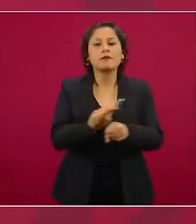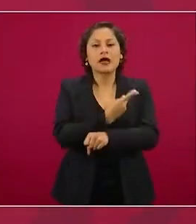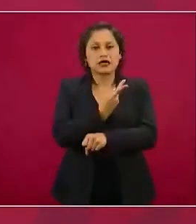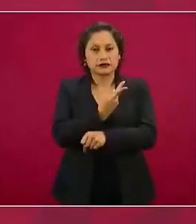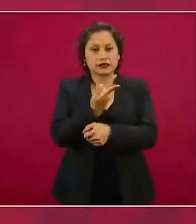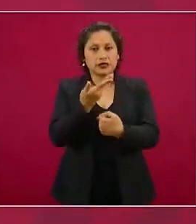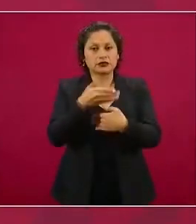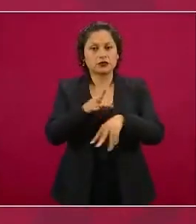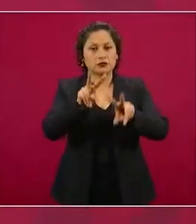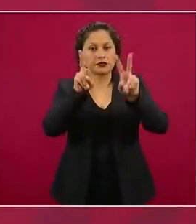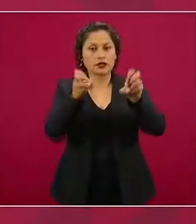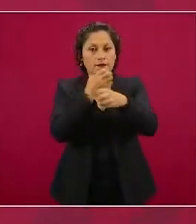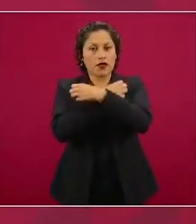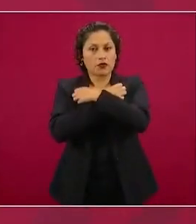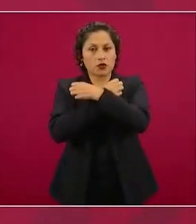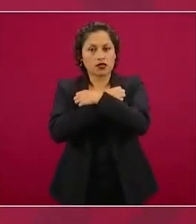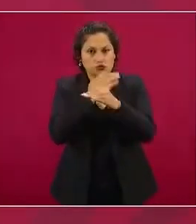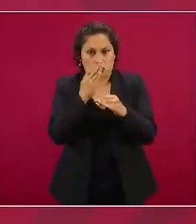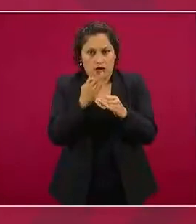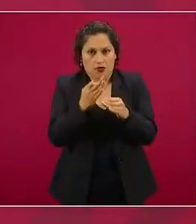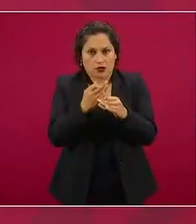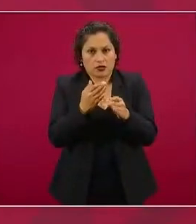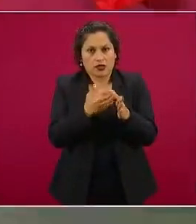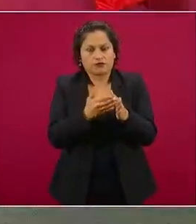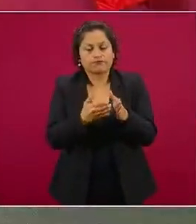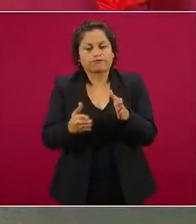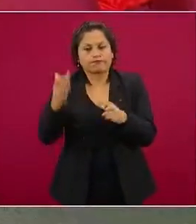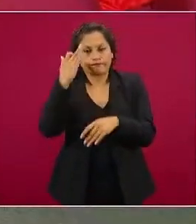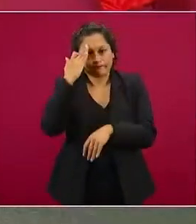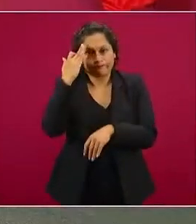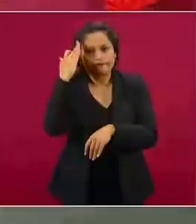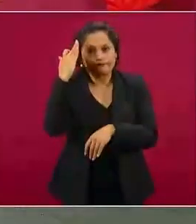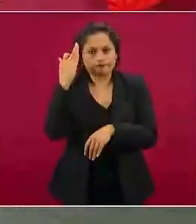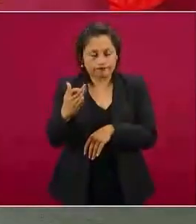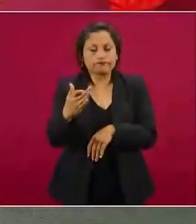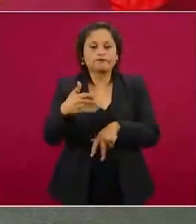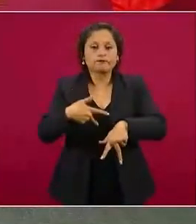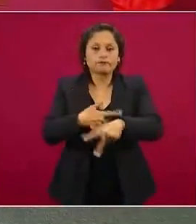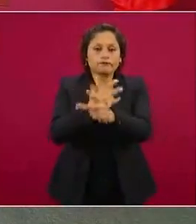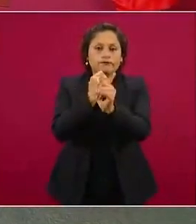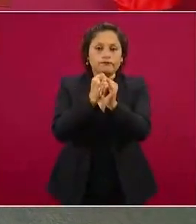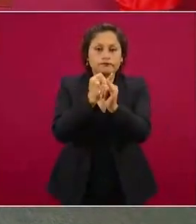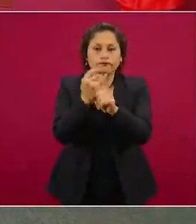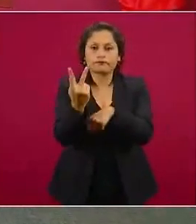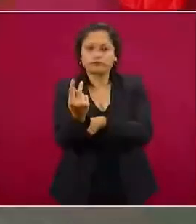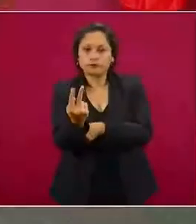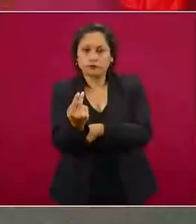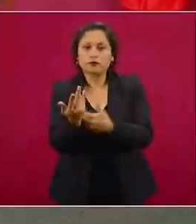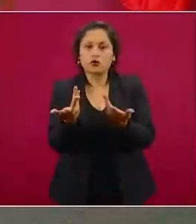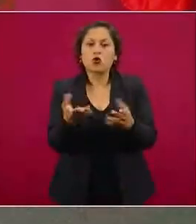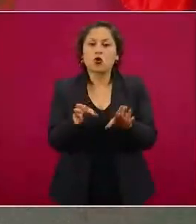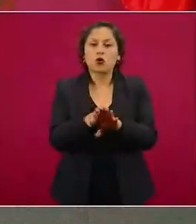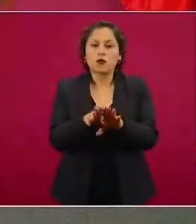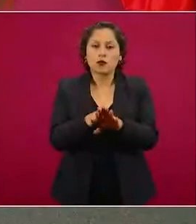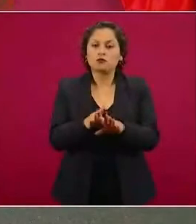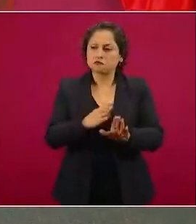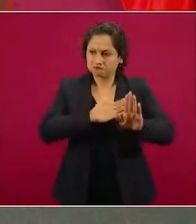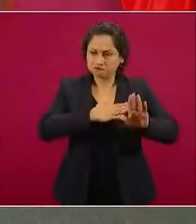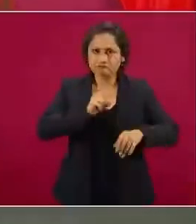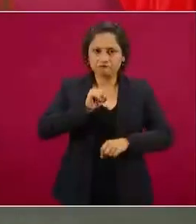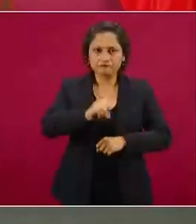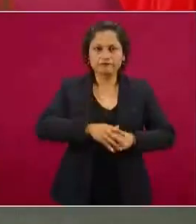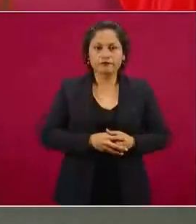la educación a través de internet y de televisión. Quedamos en eso. Muy